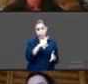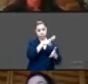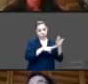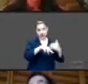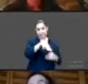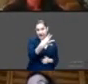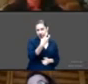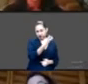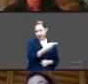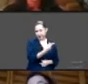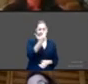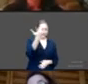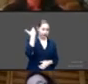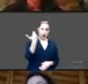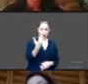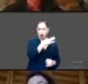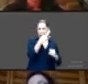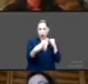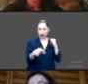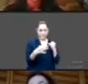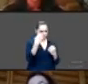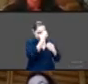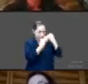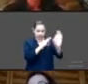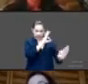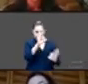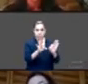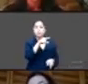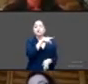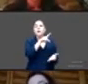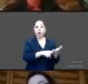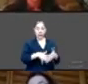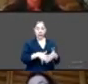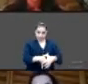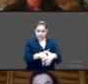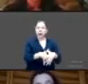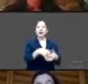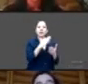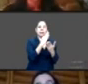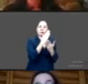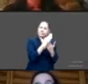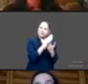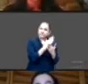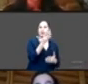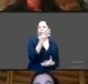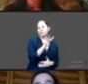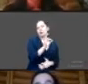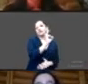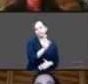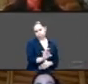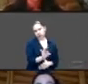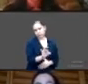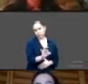en ADIT, tuvimos una baja en esta tasa de fecundidad, alrededor de un 10%, y ahora está